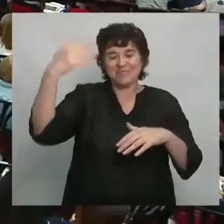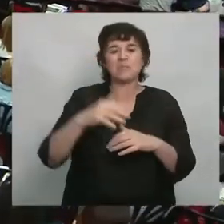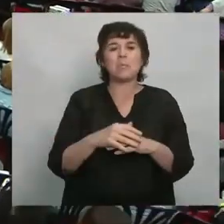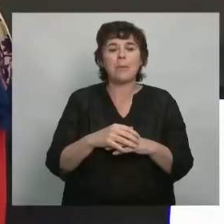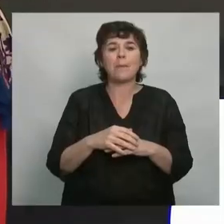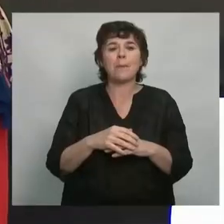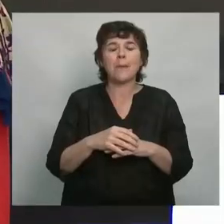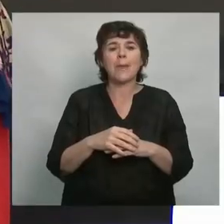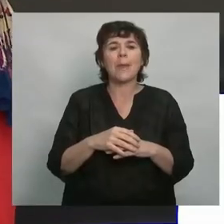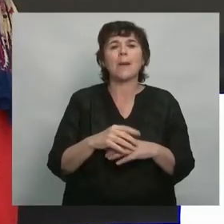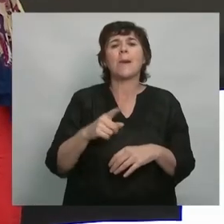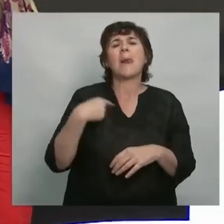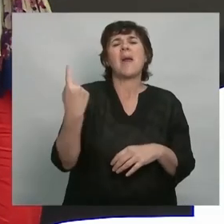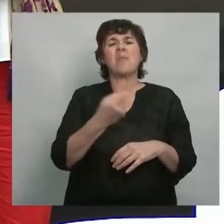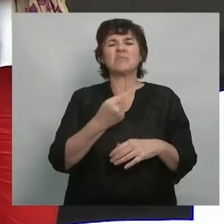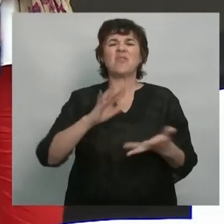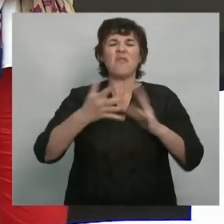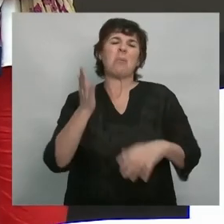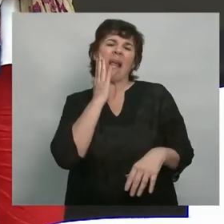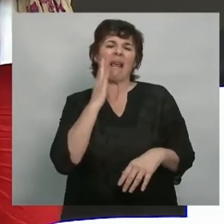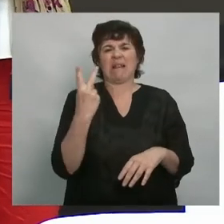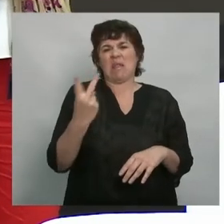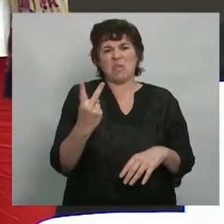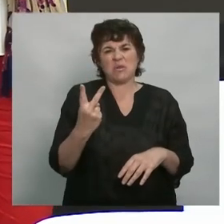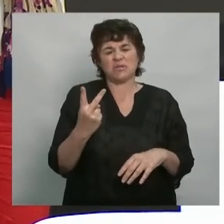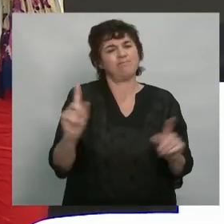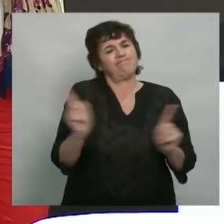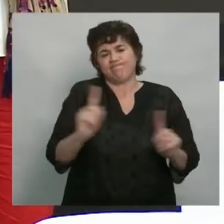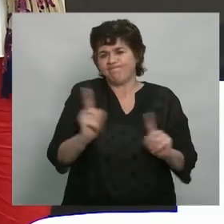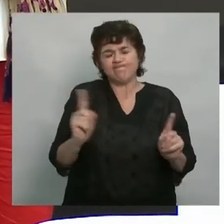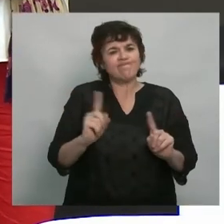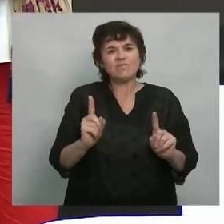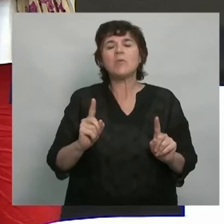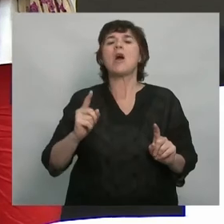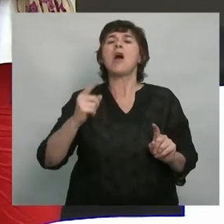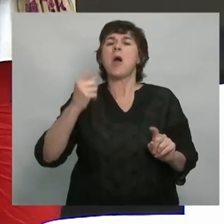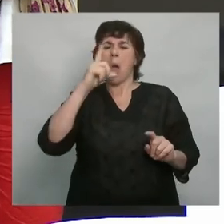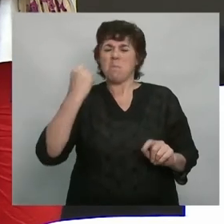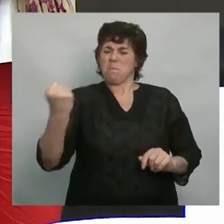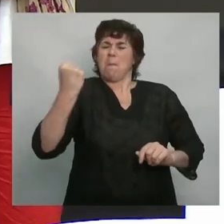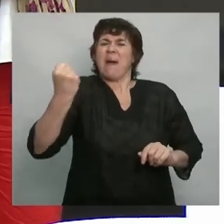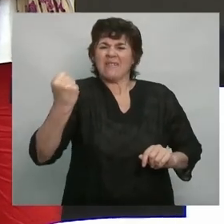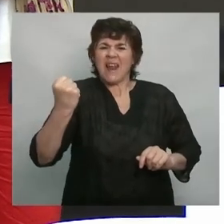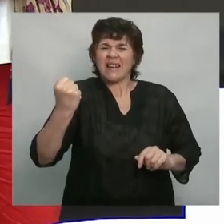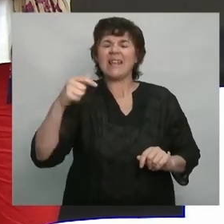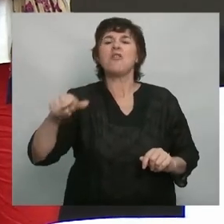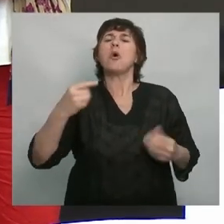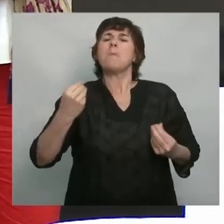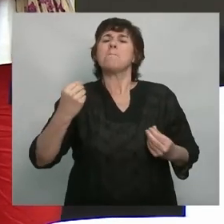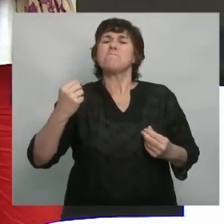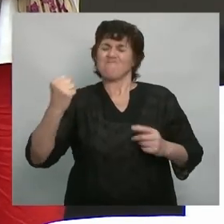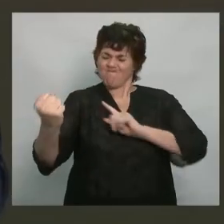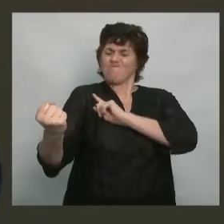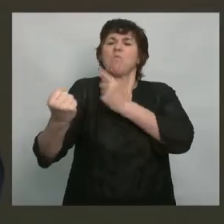que tenemos que ser un poco menos hipócritas y reconocer que el patriarcado y el machismo son dispositivos de poder